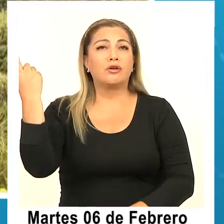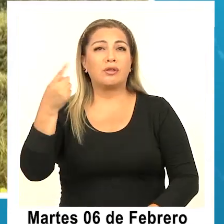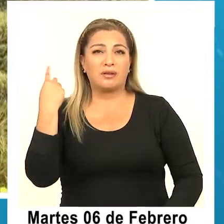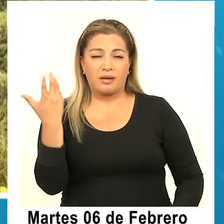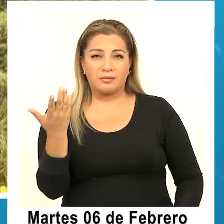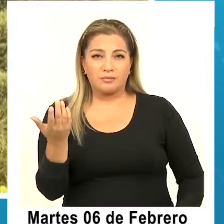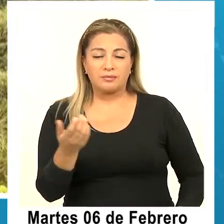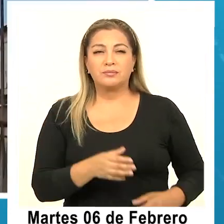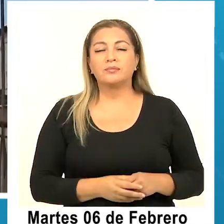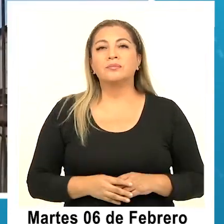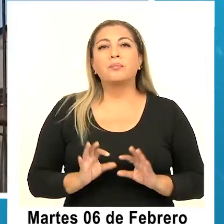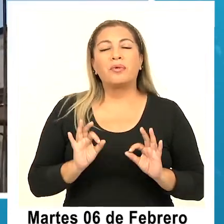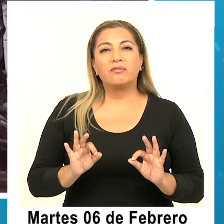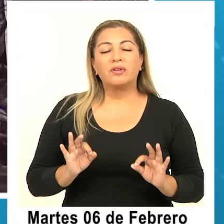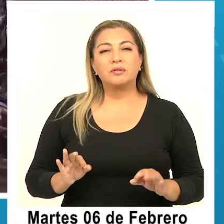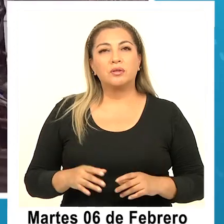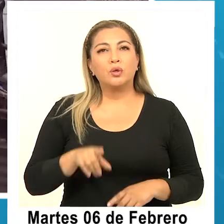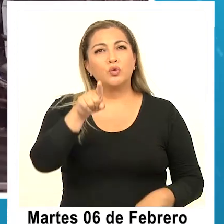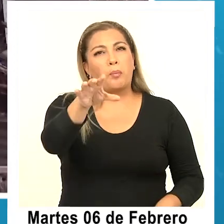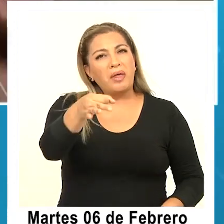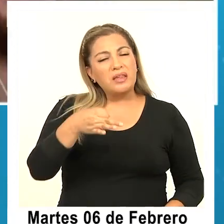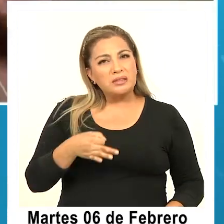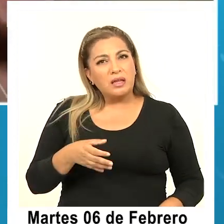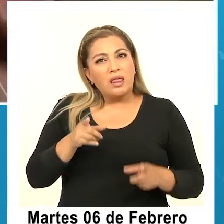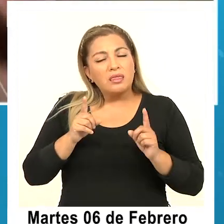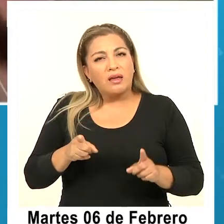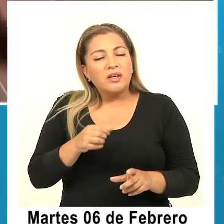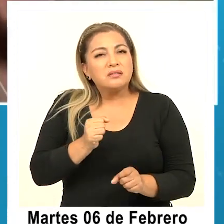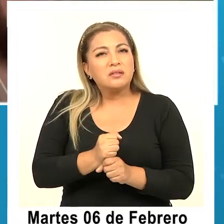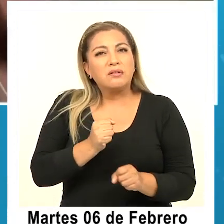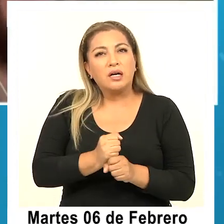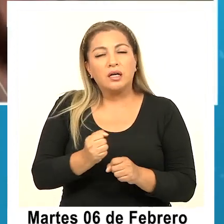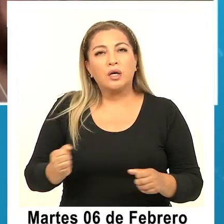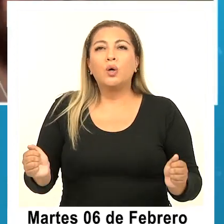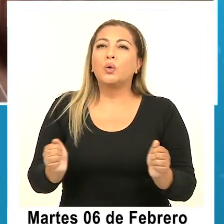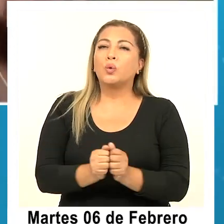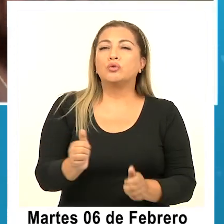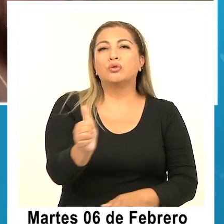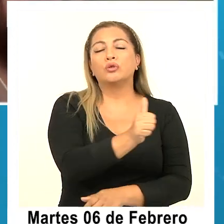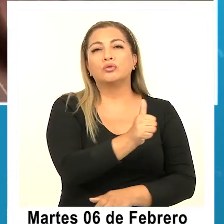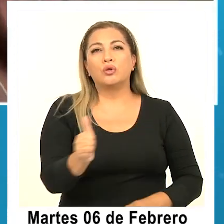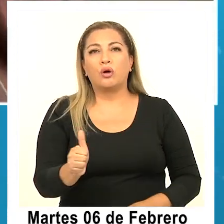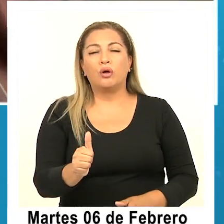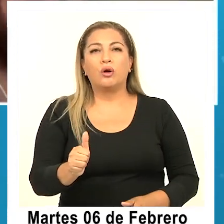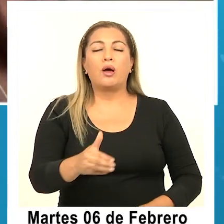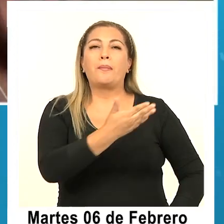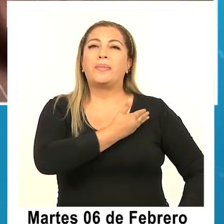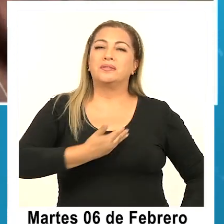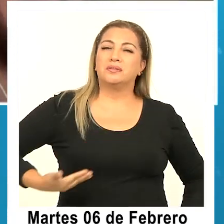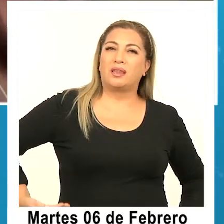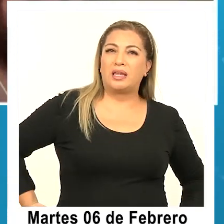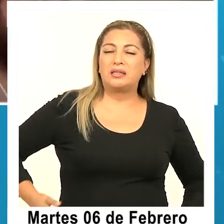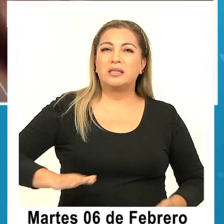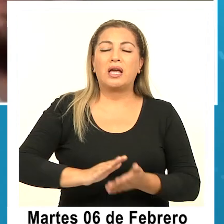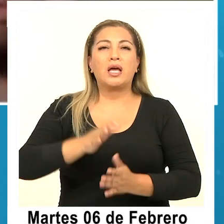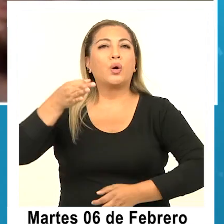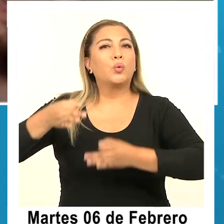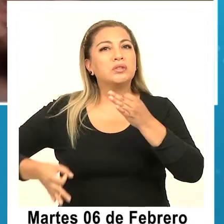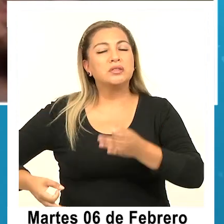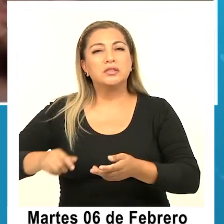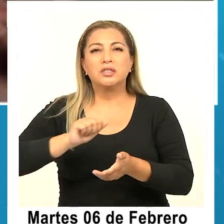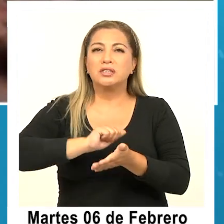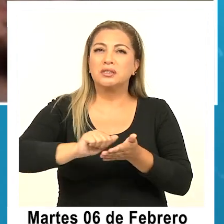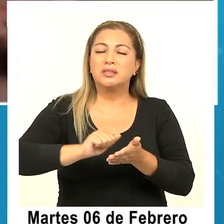transversal. Perfecto. O sea, dices que sí se debería trabajar de parte de todo, del ejecutivo, del legislativo, deberían estar trabajando en el